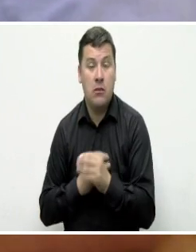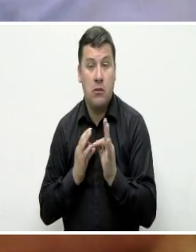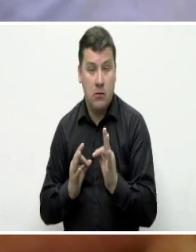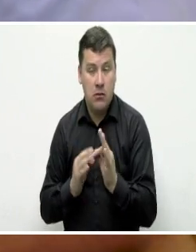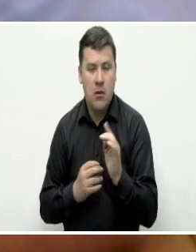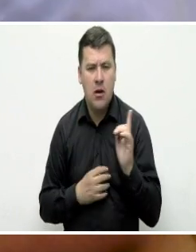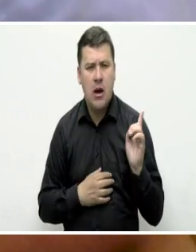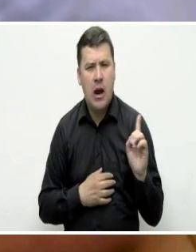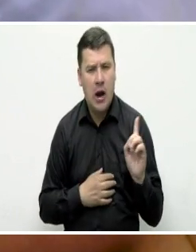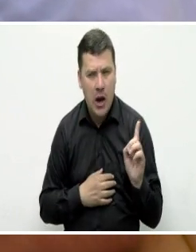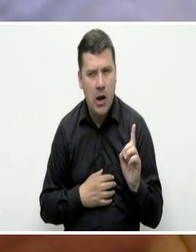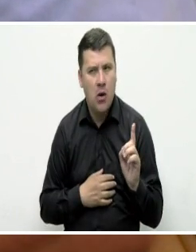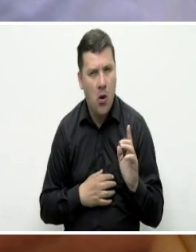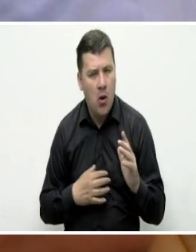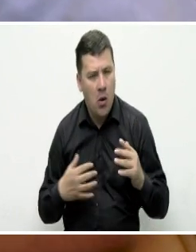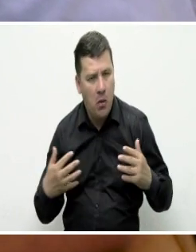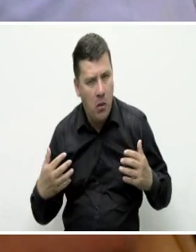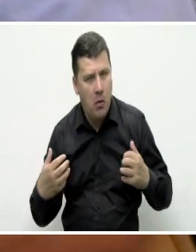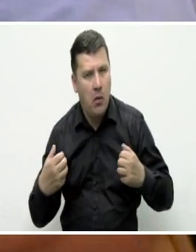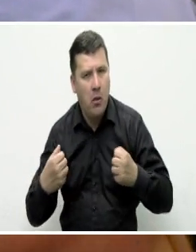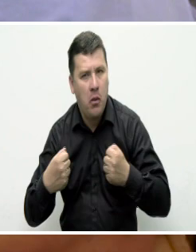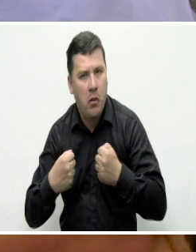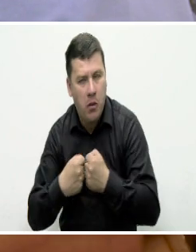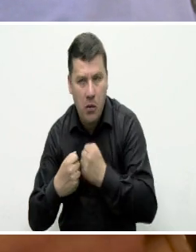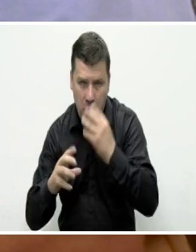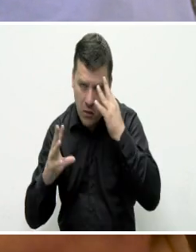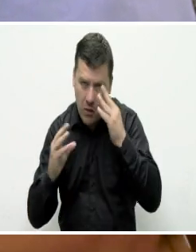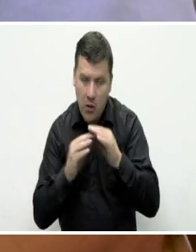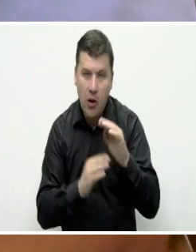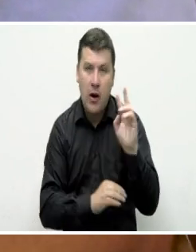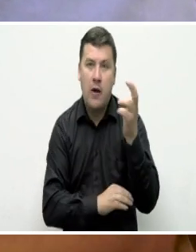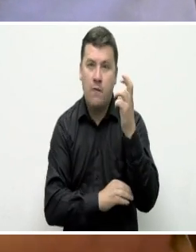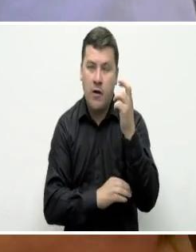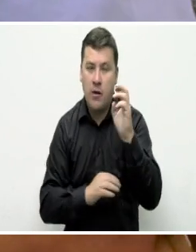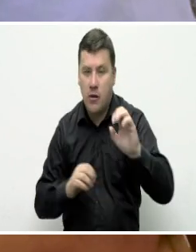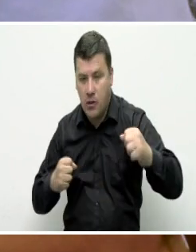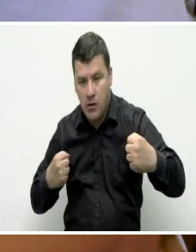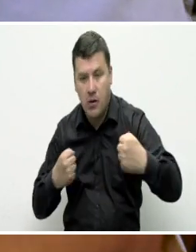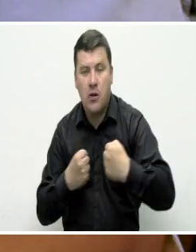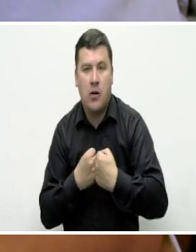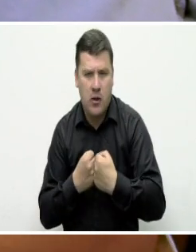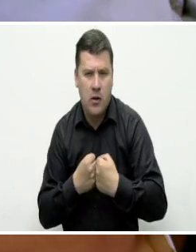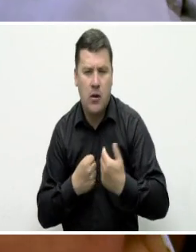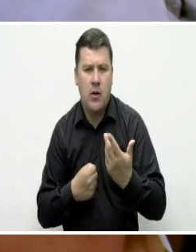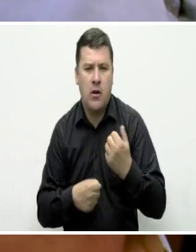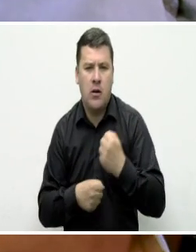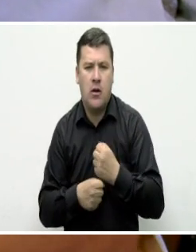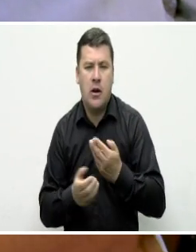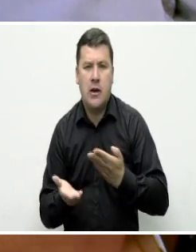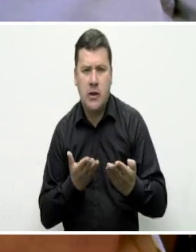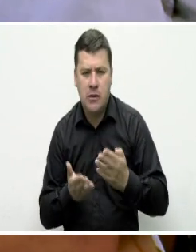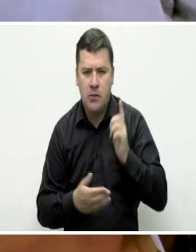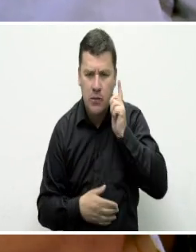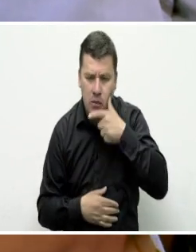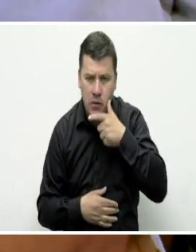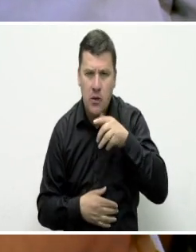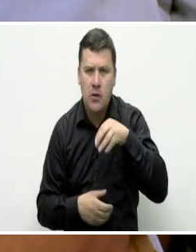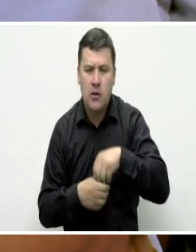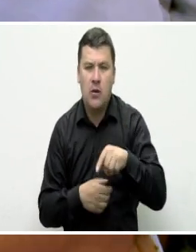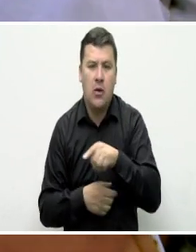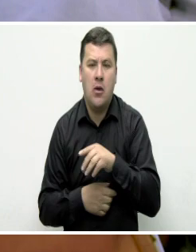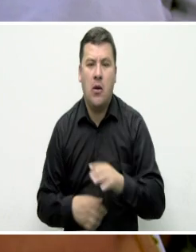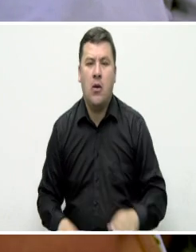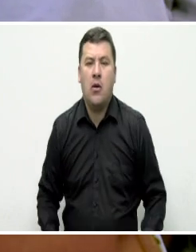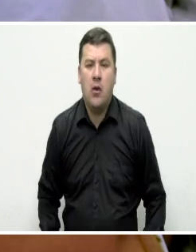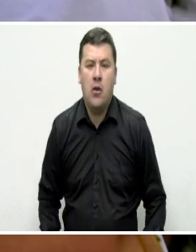de los años, y ahora con el convenio que se tiene con la Fiscalía respecto al acceso a la web service, al CCT, ha